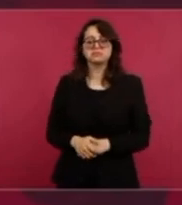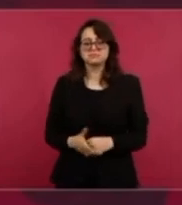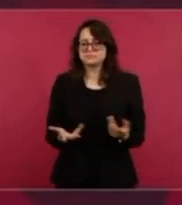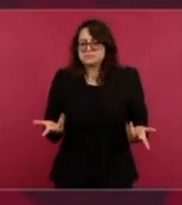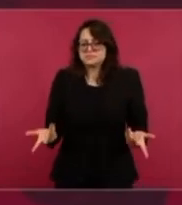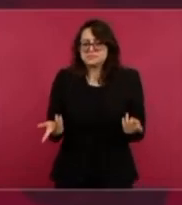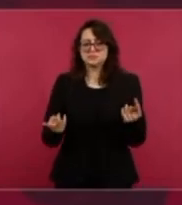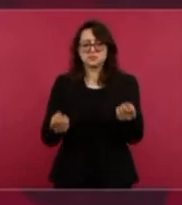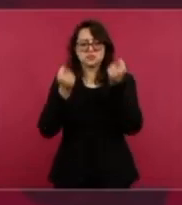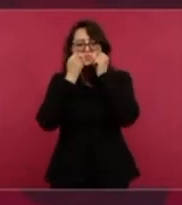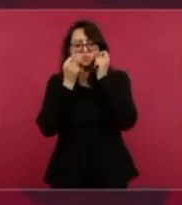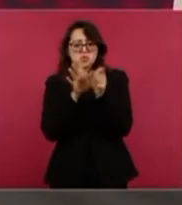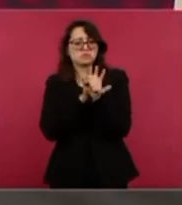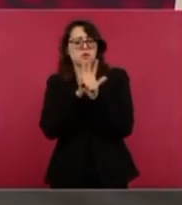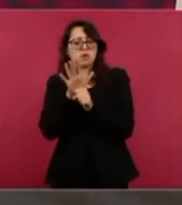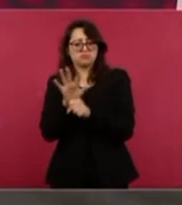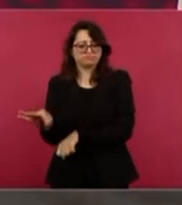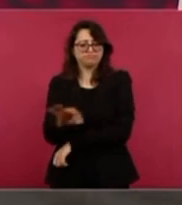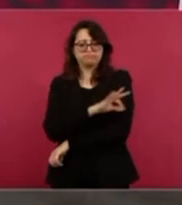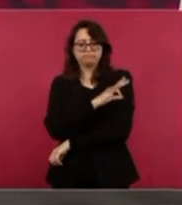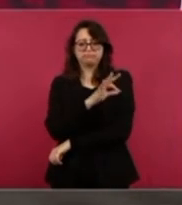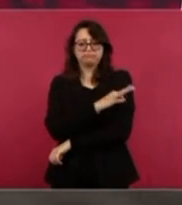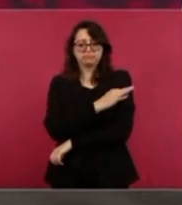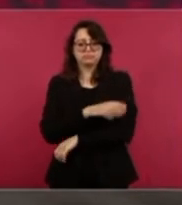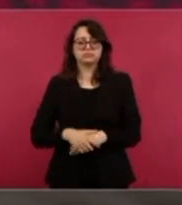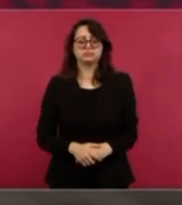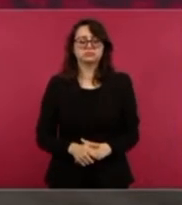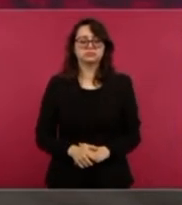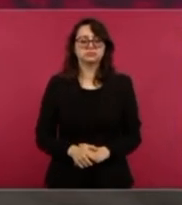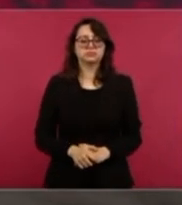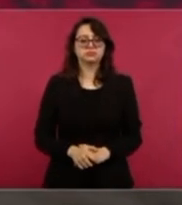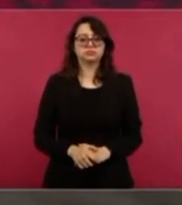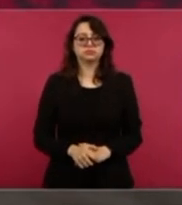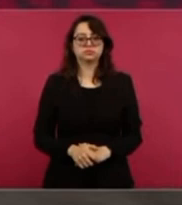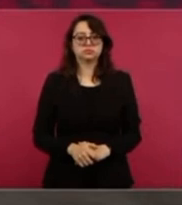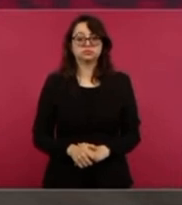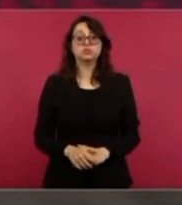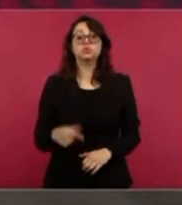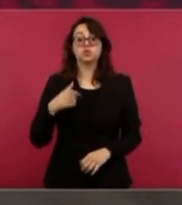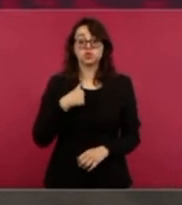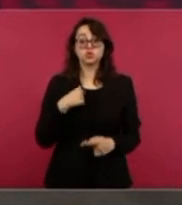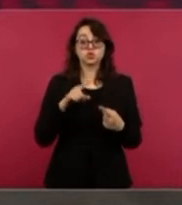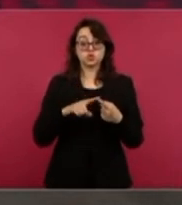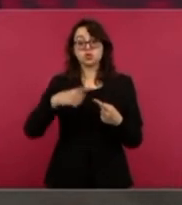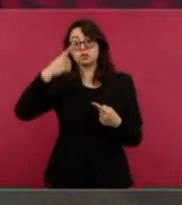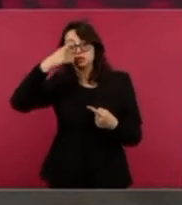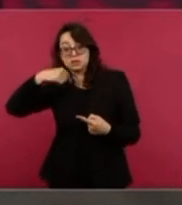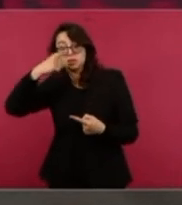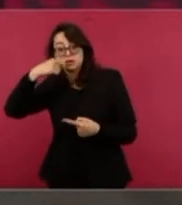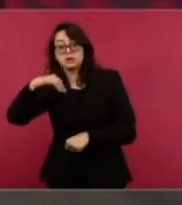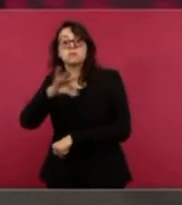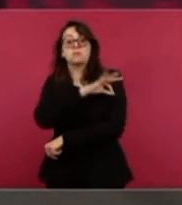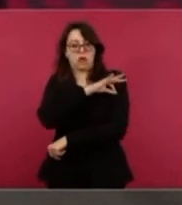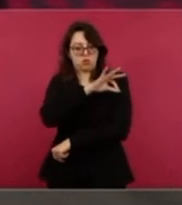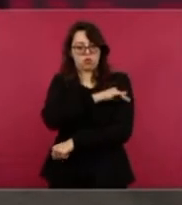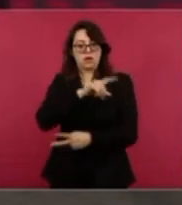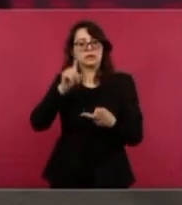cualquiera de las que esté disponible. Voy a aprovechar para ponerme las dos, la de influenza y la de